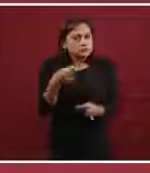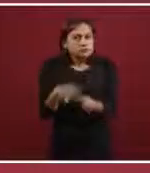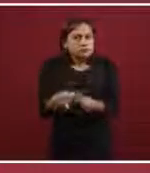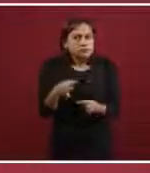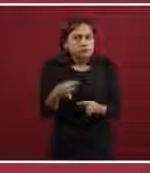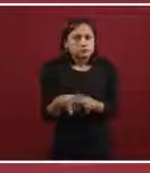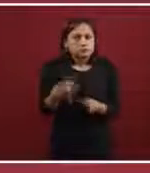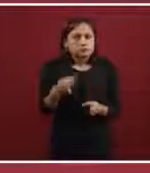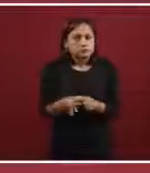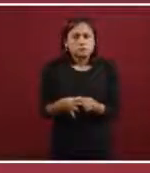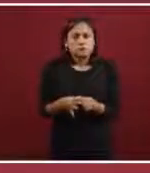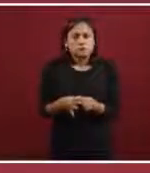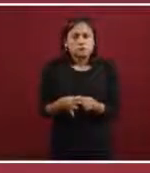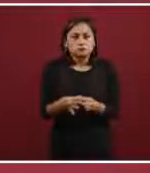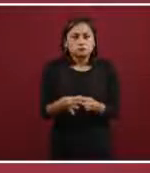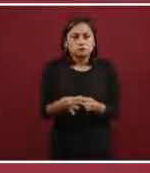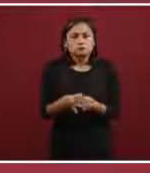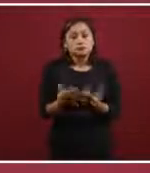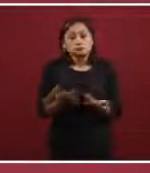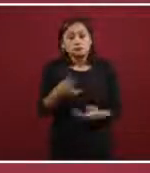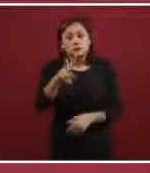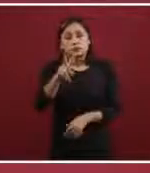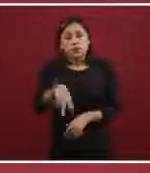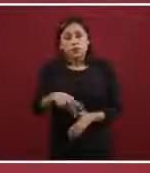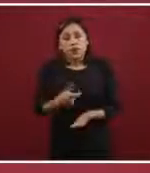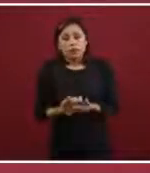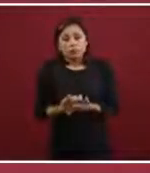reciben hasta pocos salarios